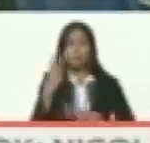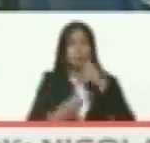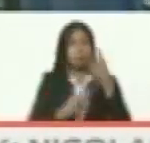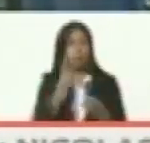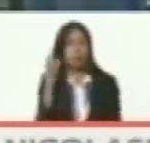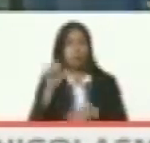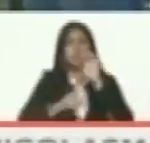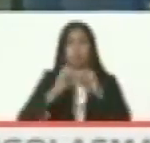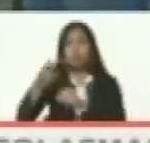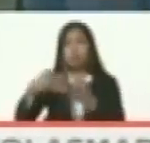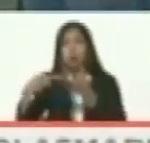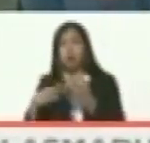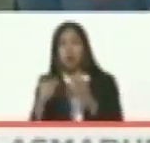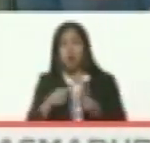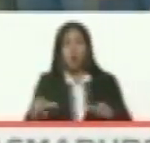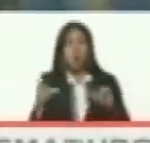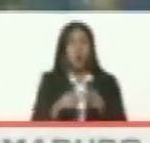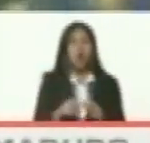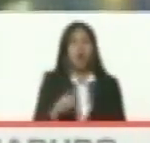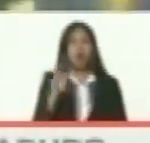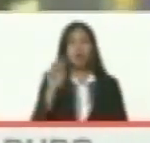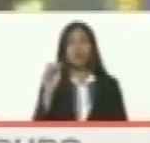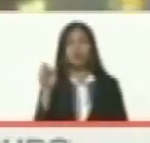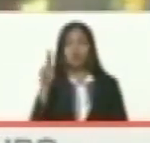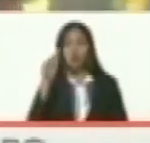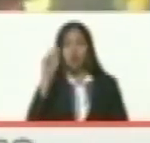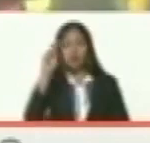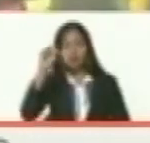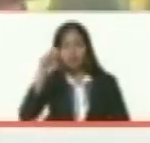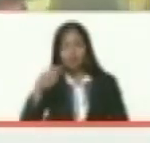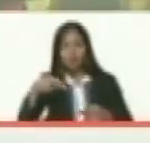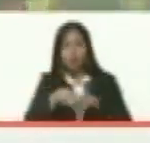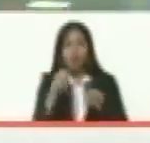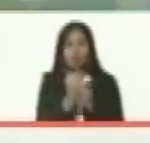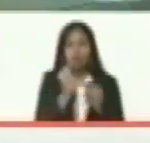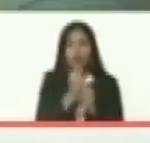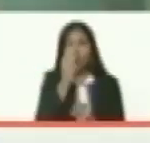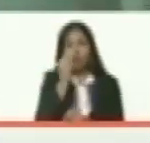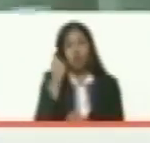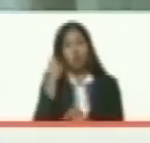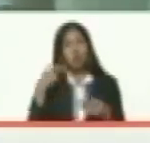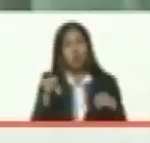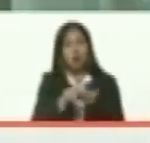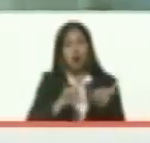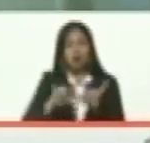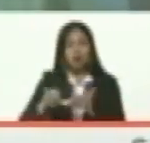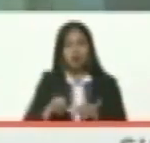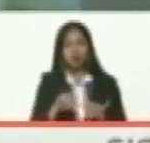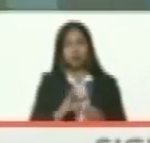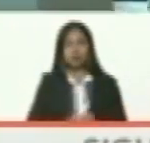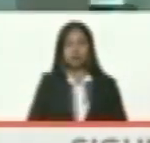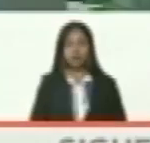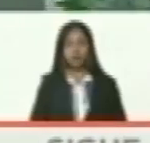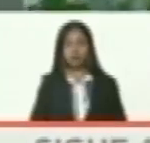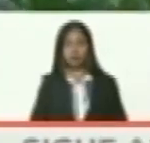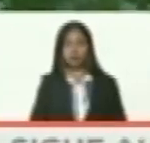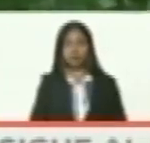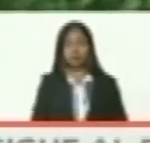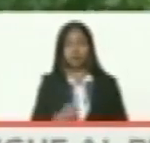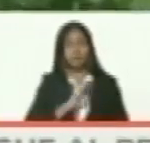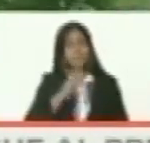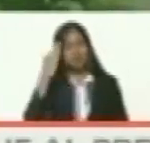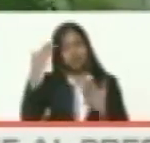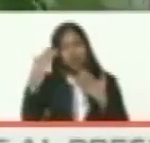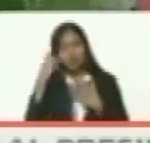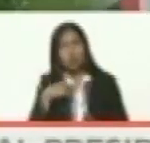a hacer sus compras. Mira, ahí está esa tienda, el Fortín. Ahí están los trabajadores y las trabajadoras del Fortín. Ah, mi saludo, ahí